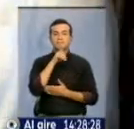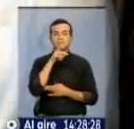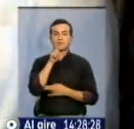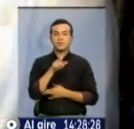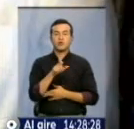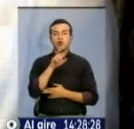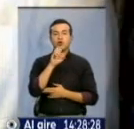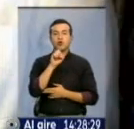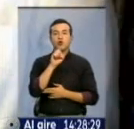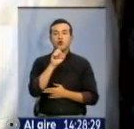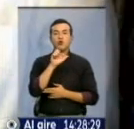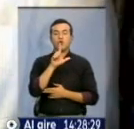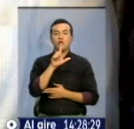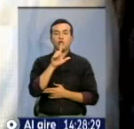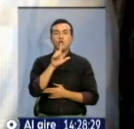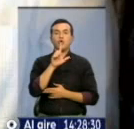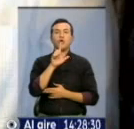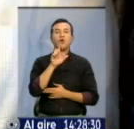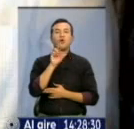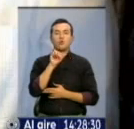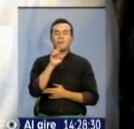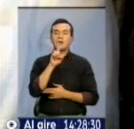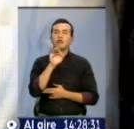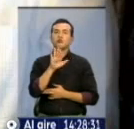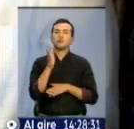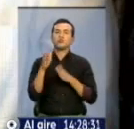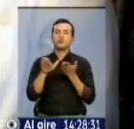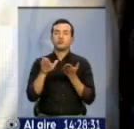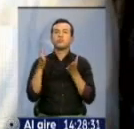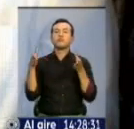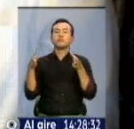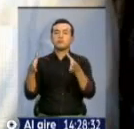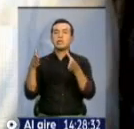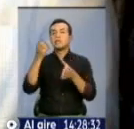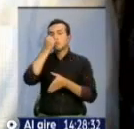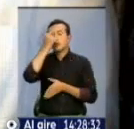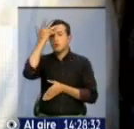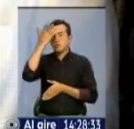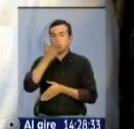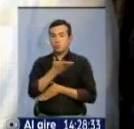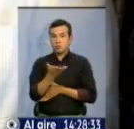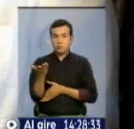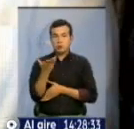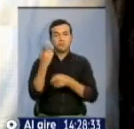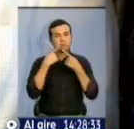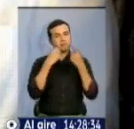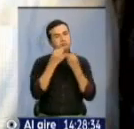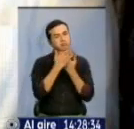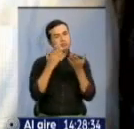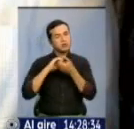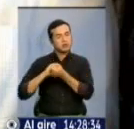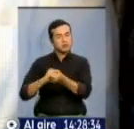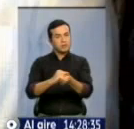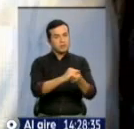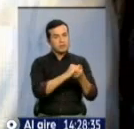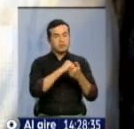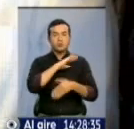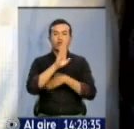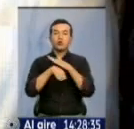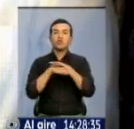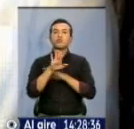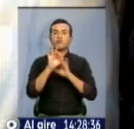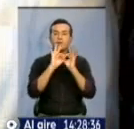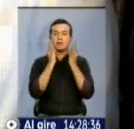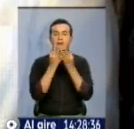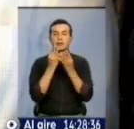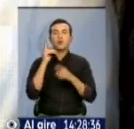señor Olmedo Cortés Bastidas. Sus restos serán velados en Santo Domingo de los Áchilas. Transmitimos nuestra solidaridad a todos sus familiares,